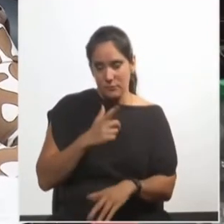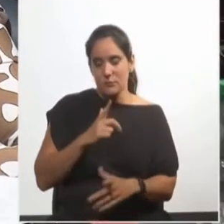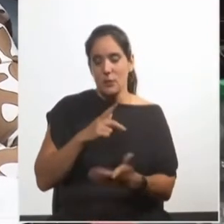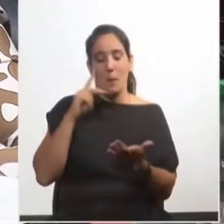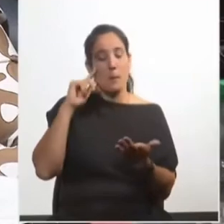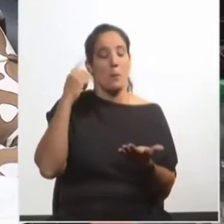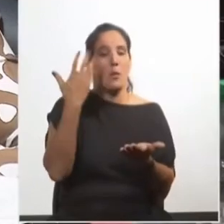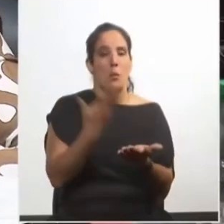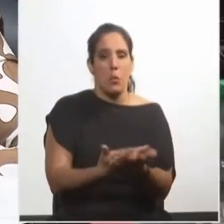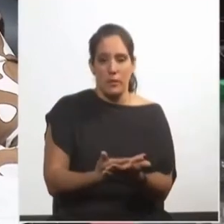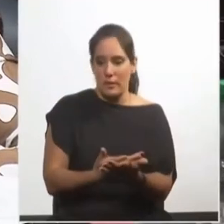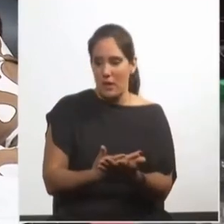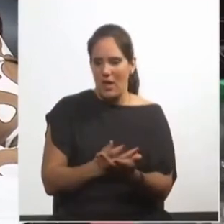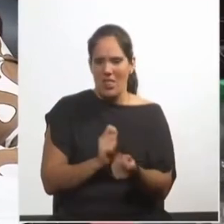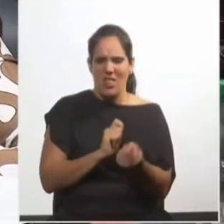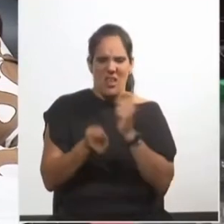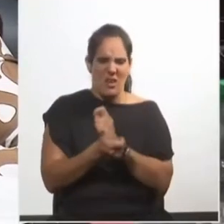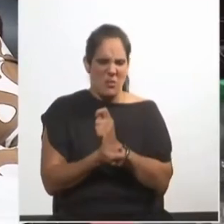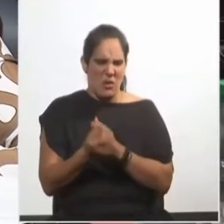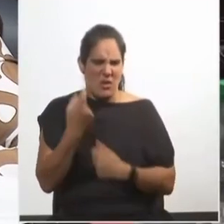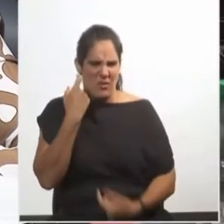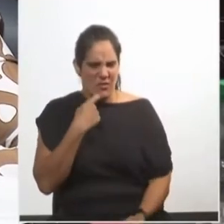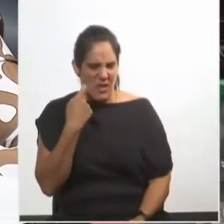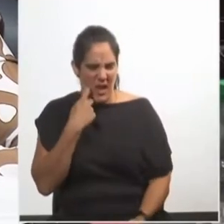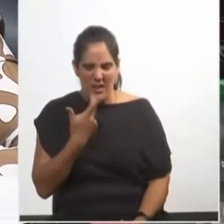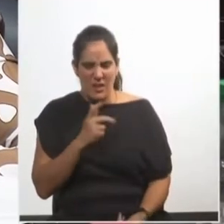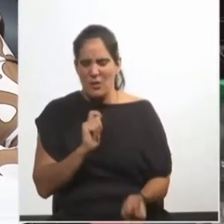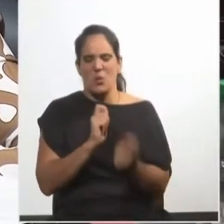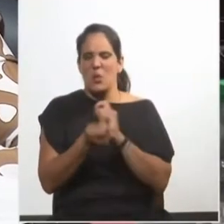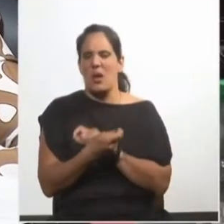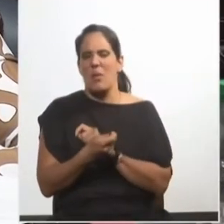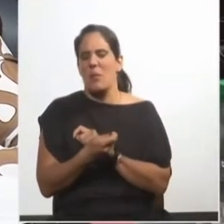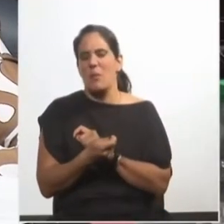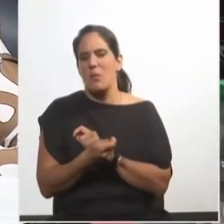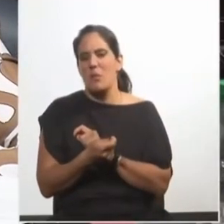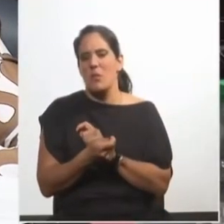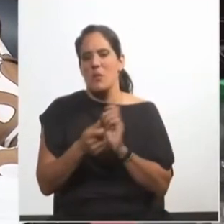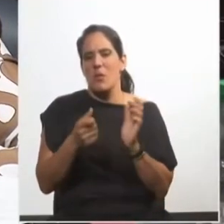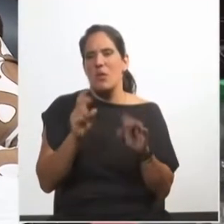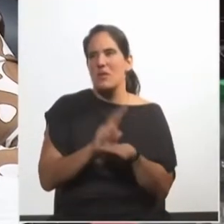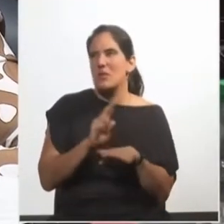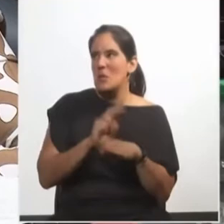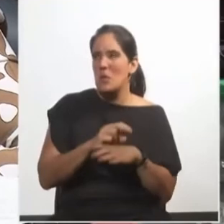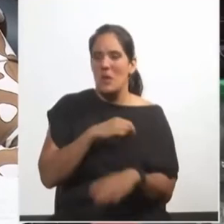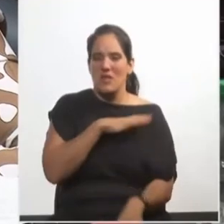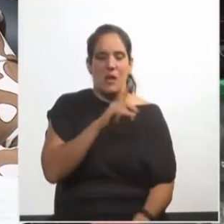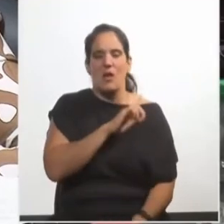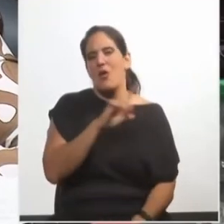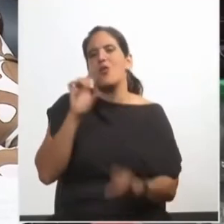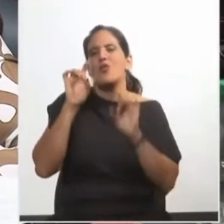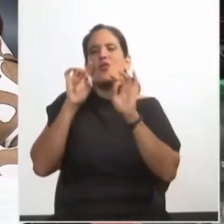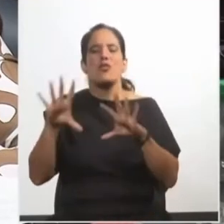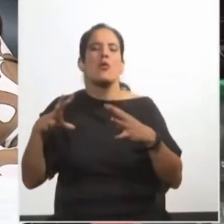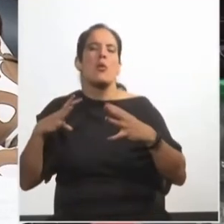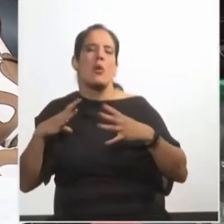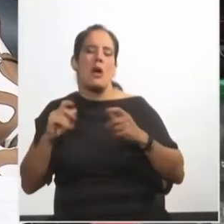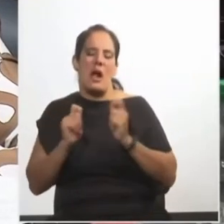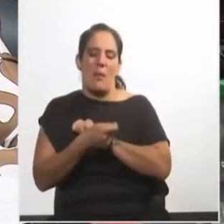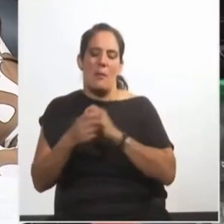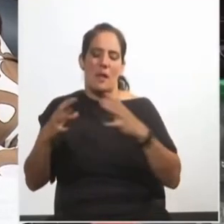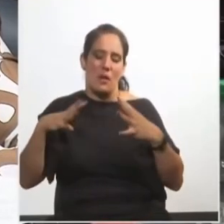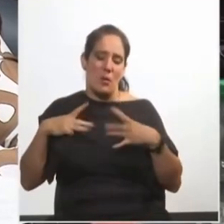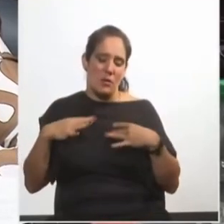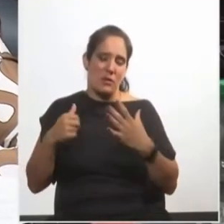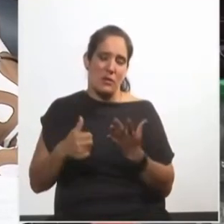reforma incompleta. No es una reforma de la seguridad social, solo alcanza al sistema de jubilaciones y